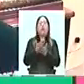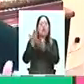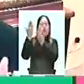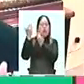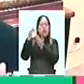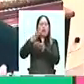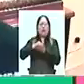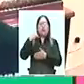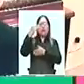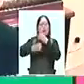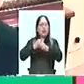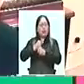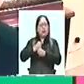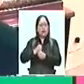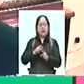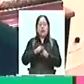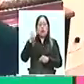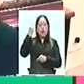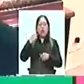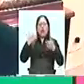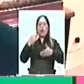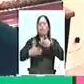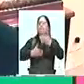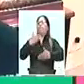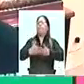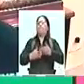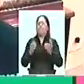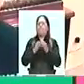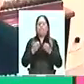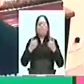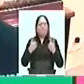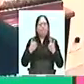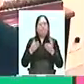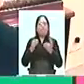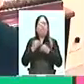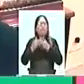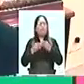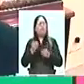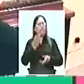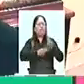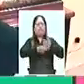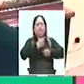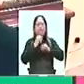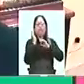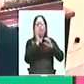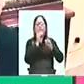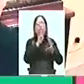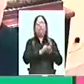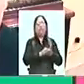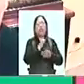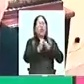para conjugar estas dos políticas. El gobierno está avanzando ya con la política de sustitución competitiva de importaciones, faltaría la política